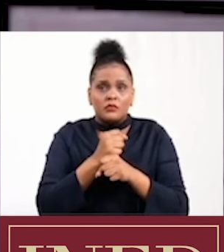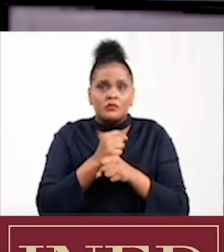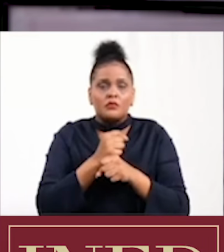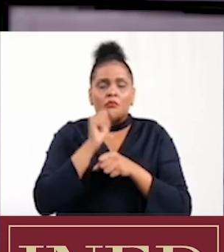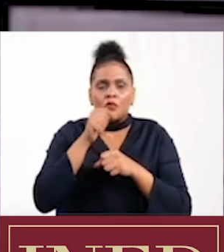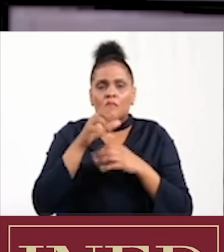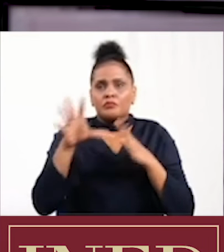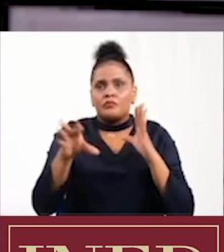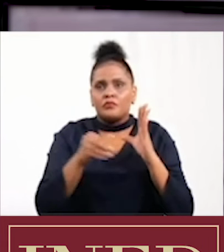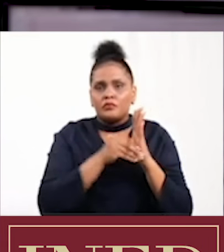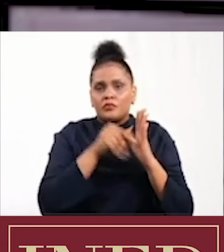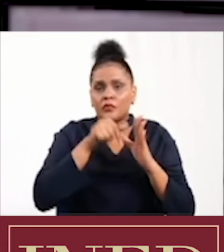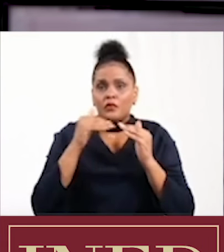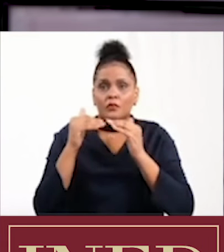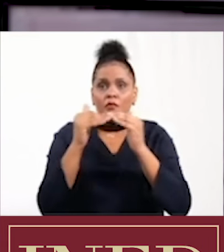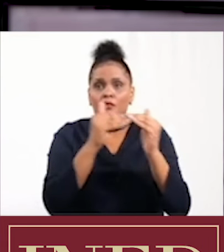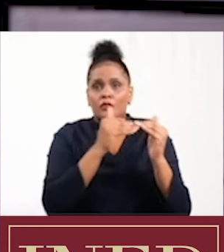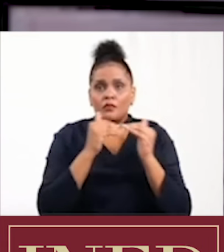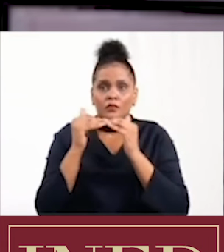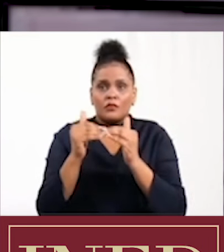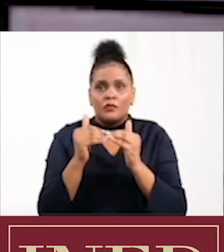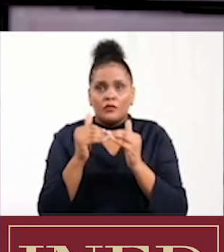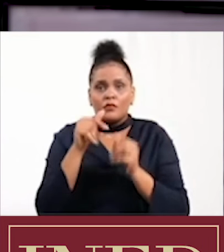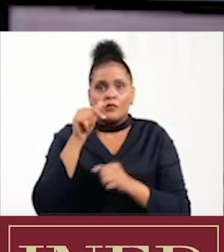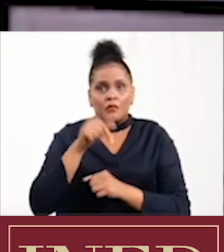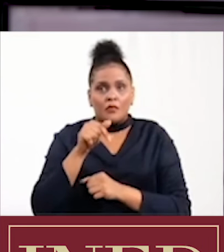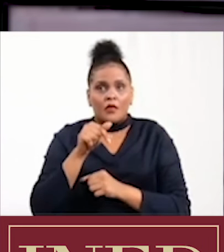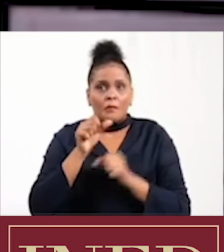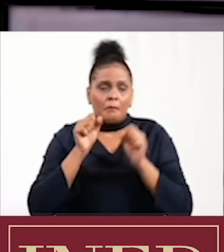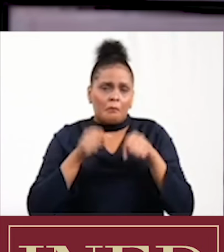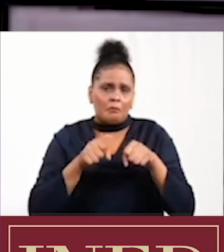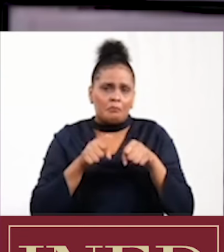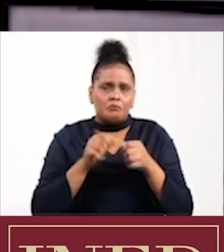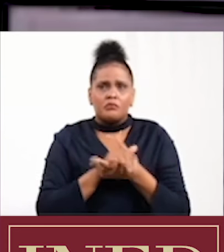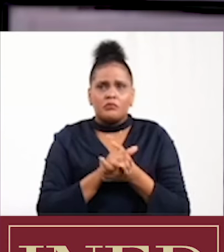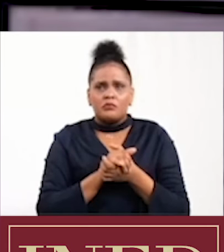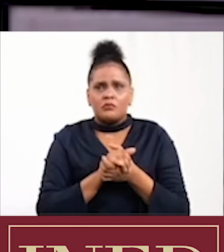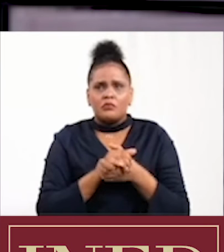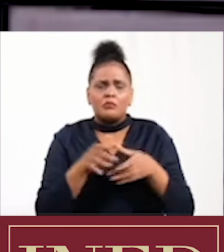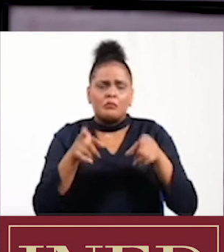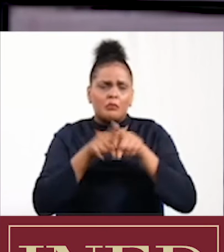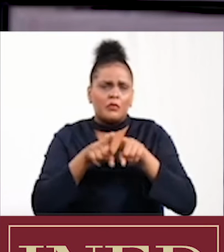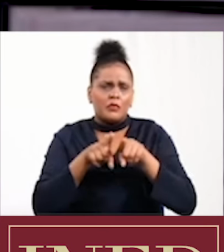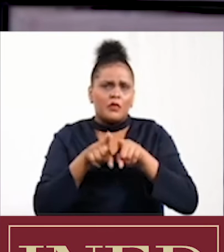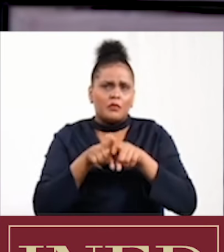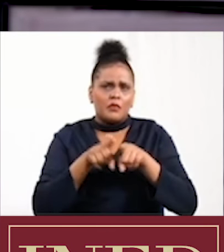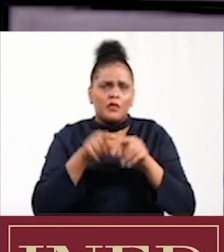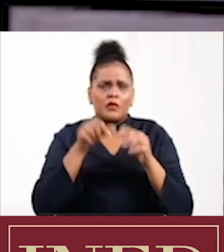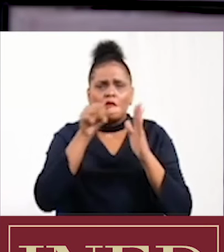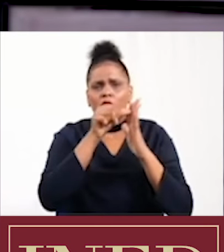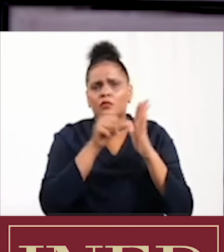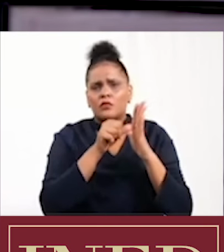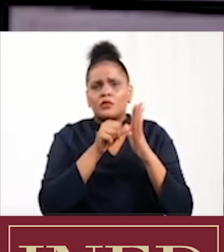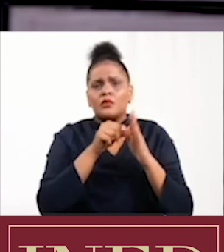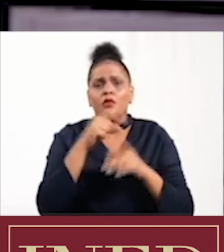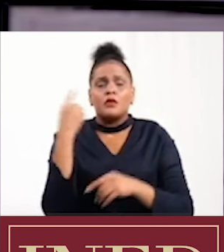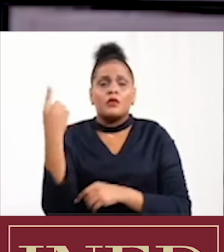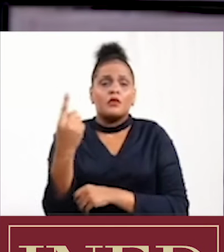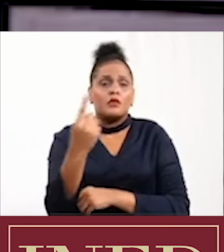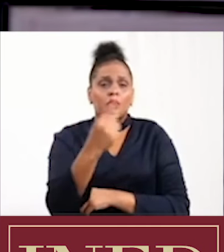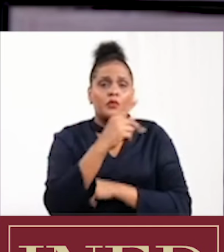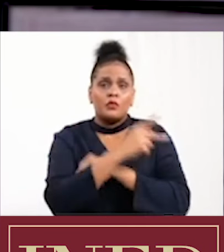adopción de la paridad para las elecciones del 2021 es decir también depende mucho de la articulación en cada uno de los